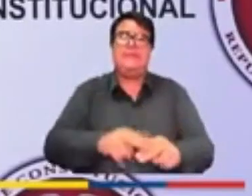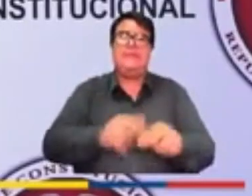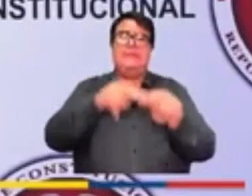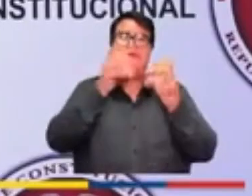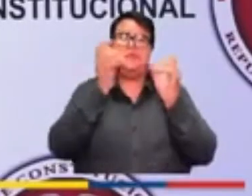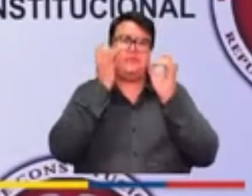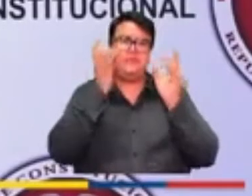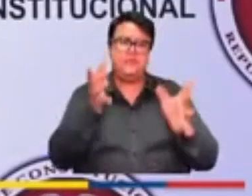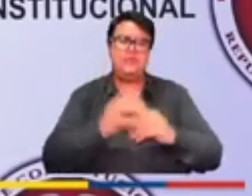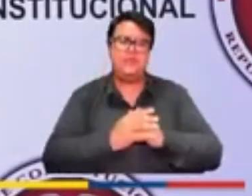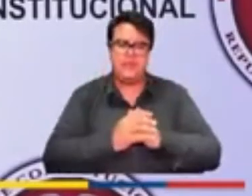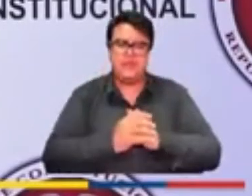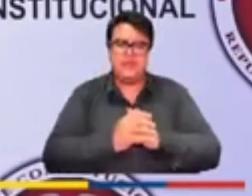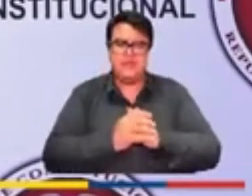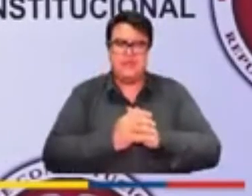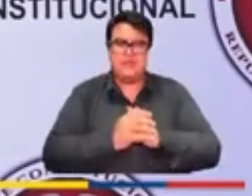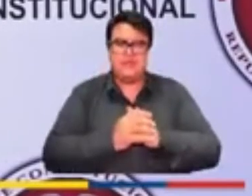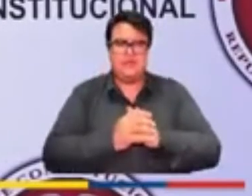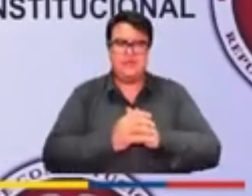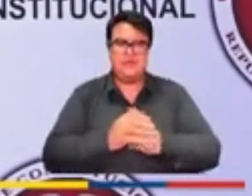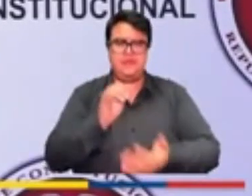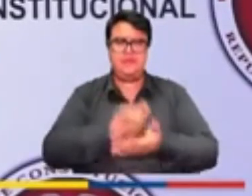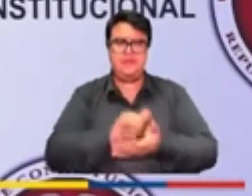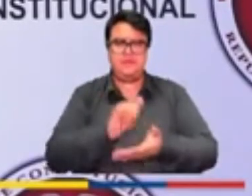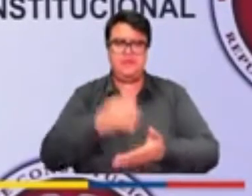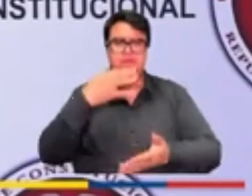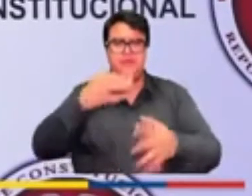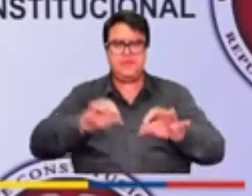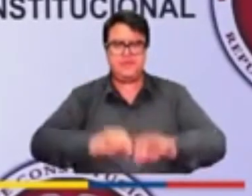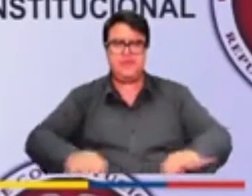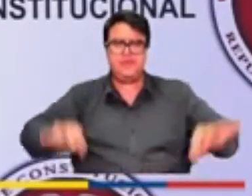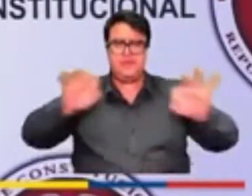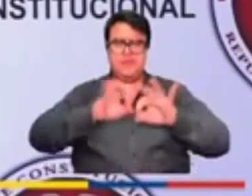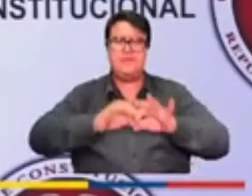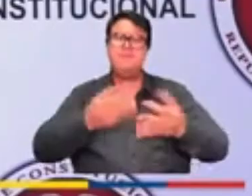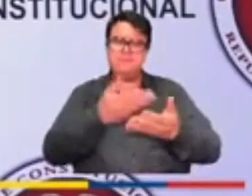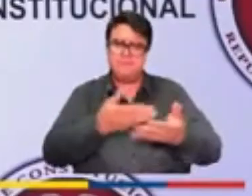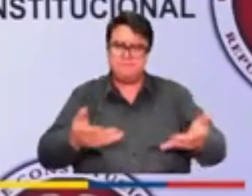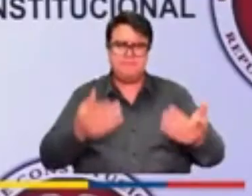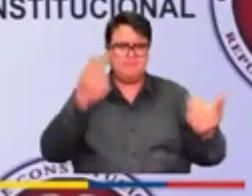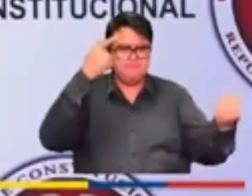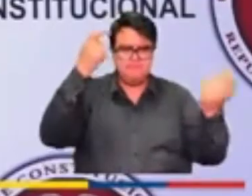entonces que se avance sobre las medidas